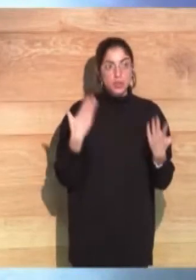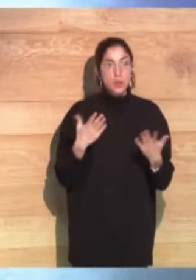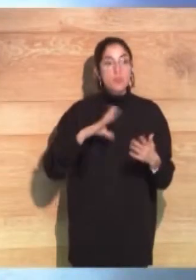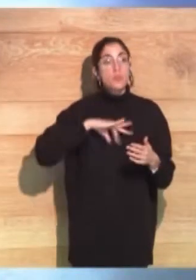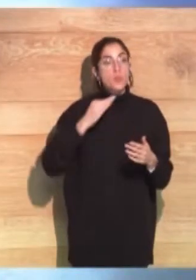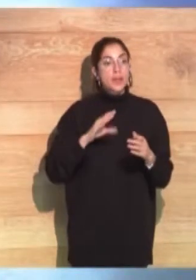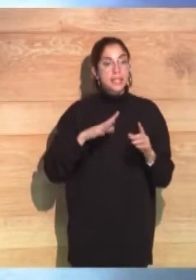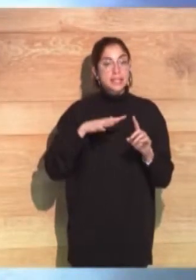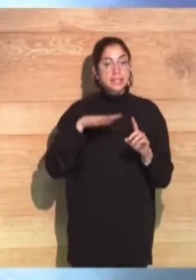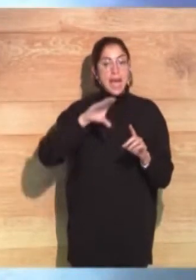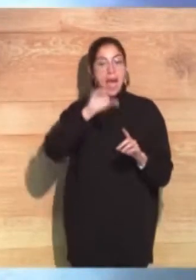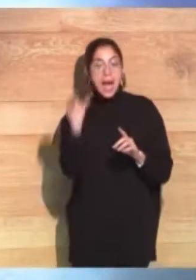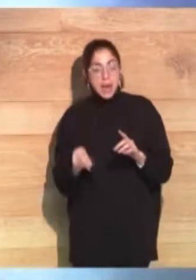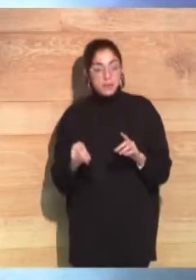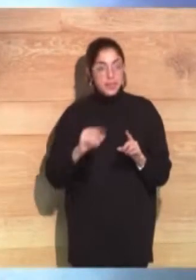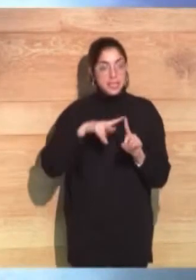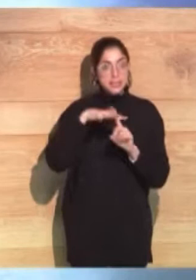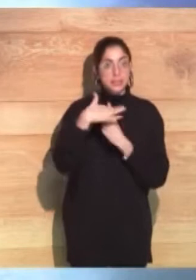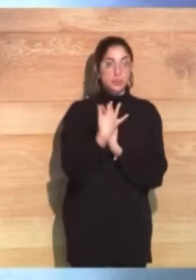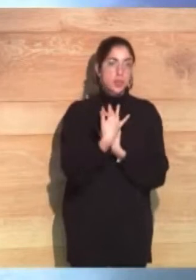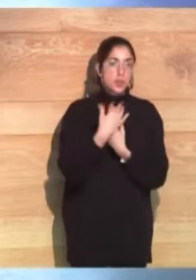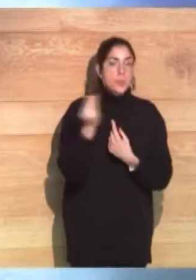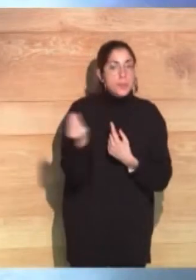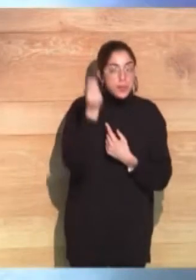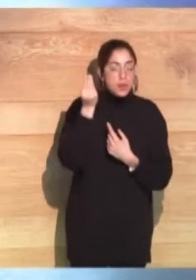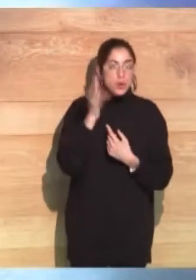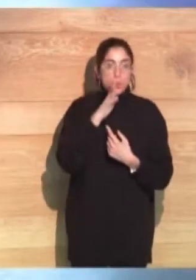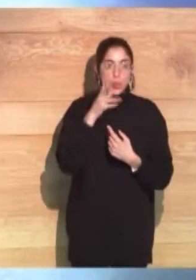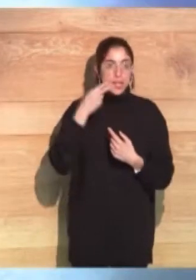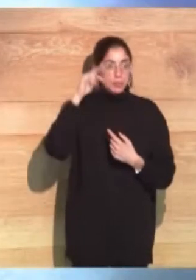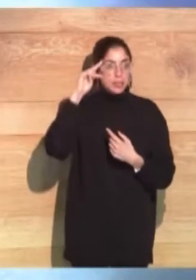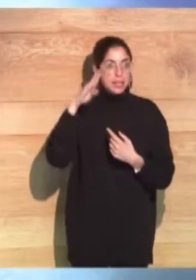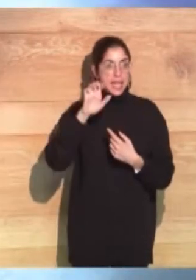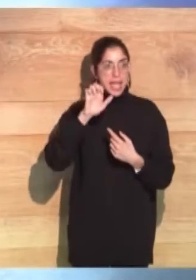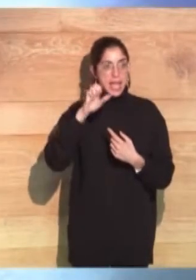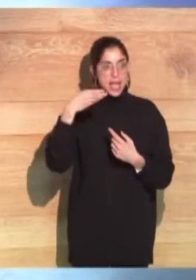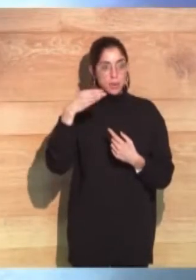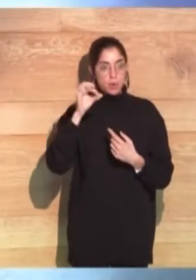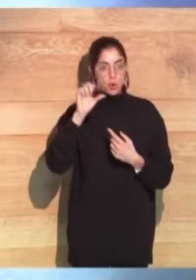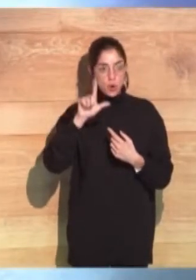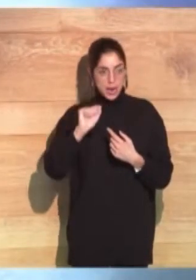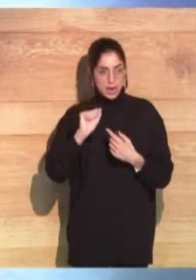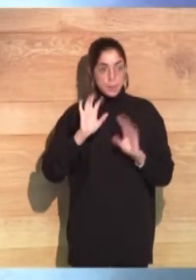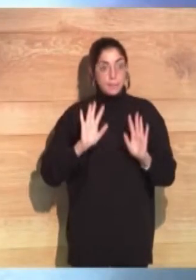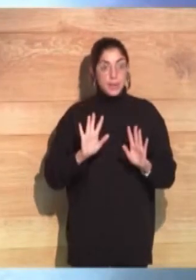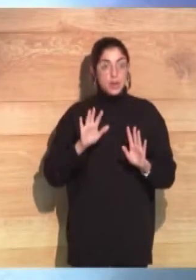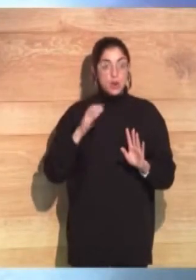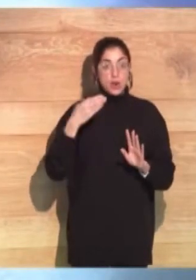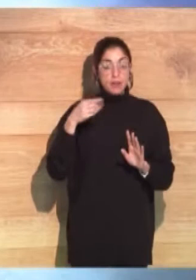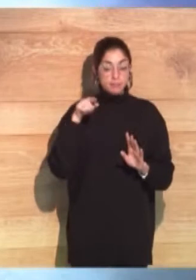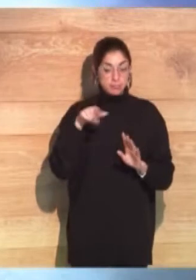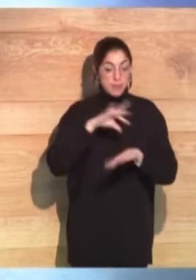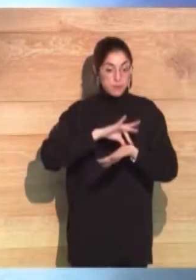mejor debido a la experiencia que habíamos tenido con el ébola, aunque el ébola solamente